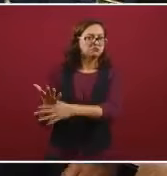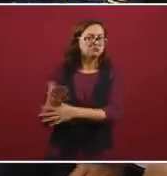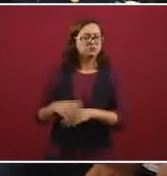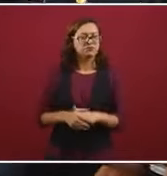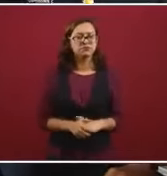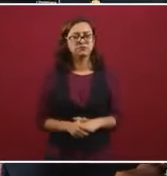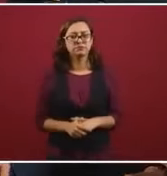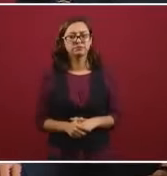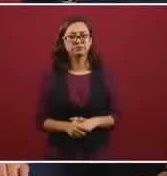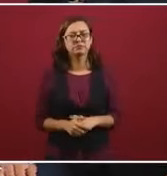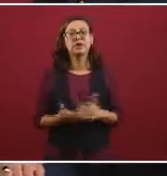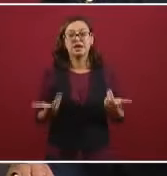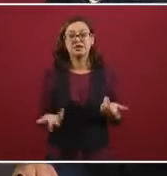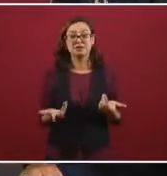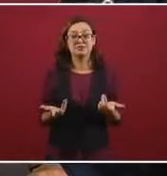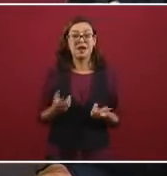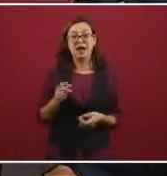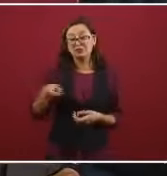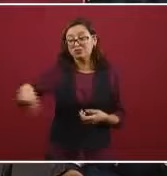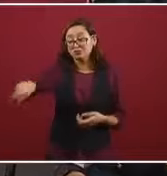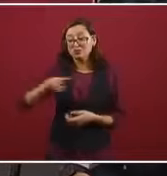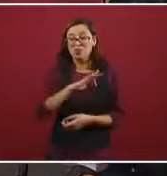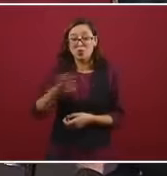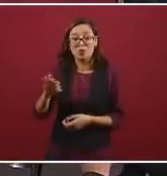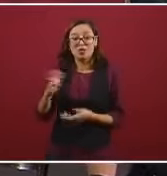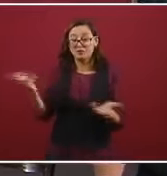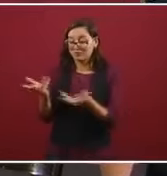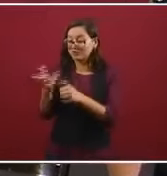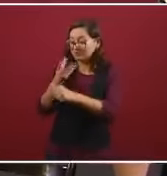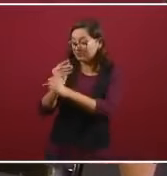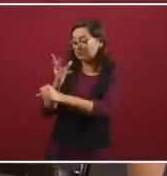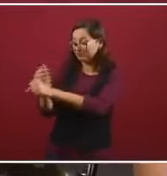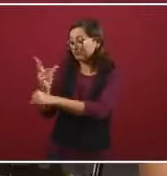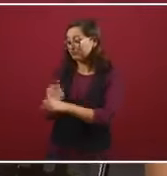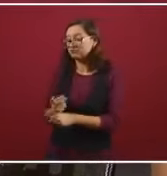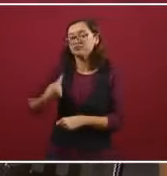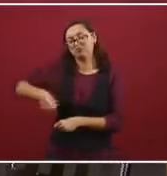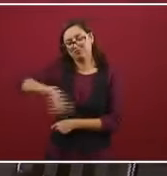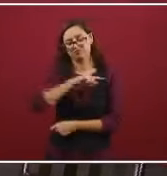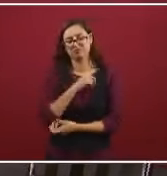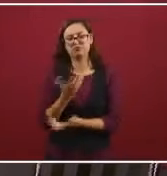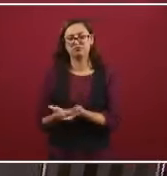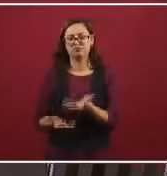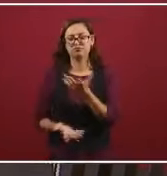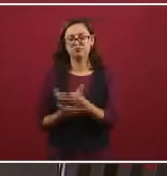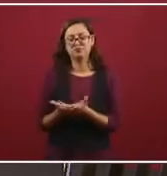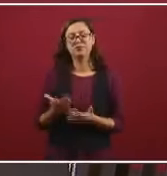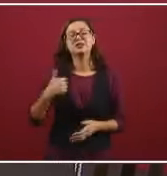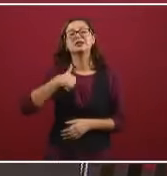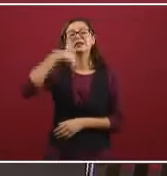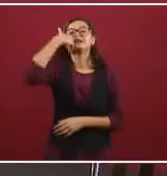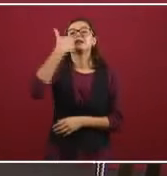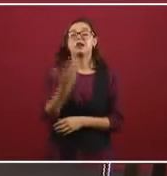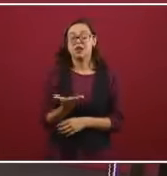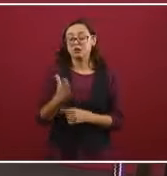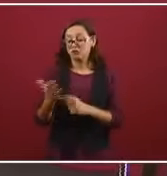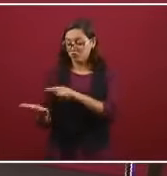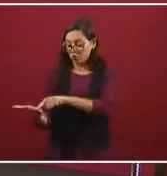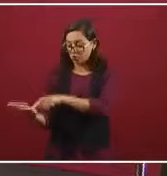Entonces, eso es lo que podemos hacer y es lo que estamos haciendo. Y queremos convencer con los